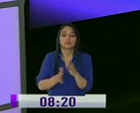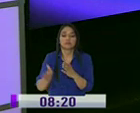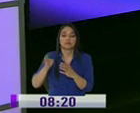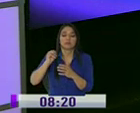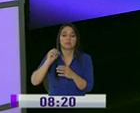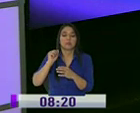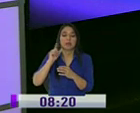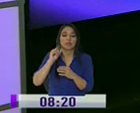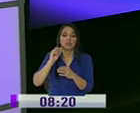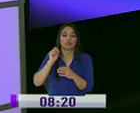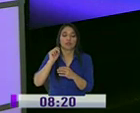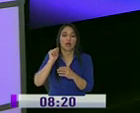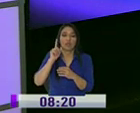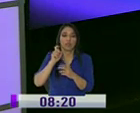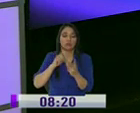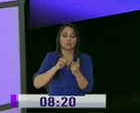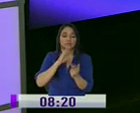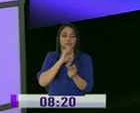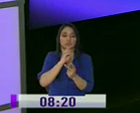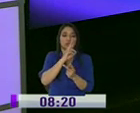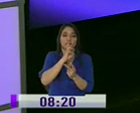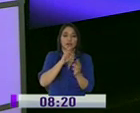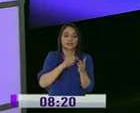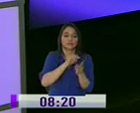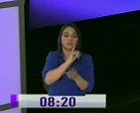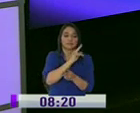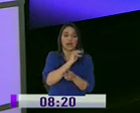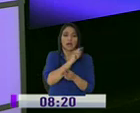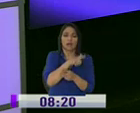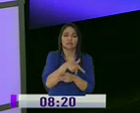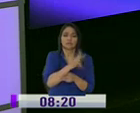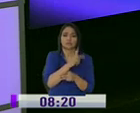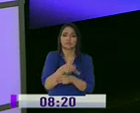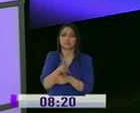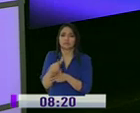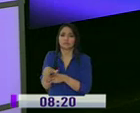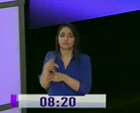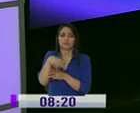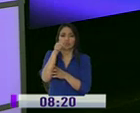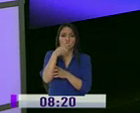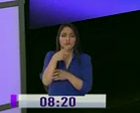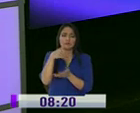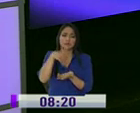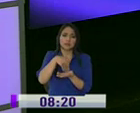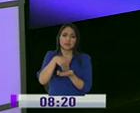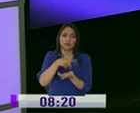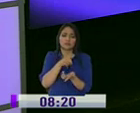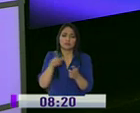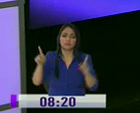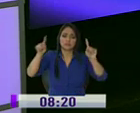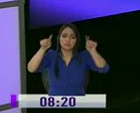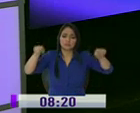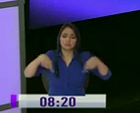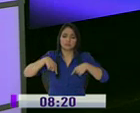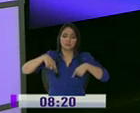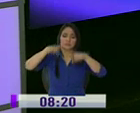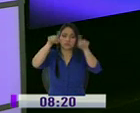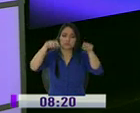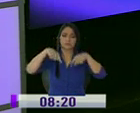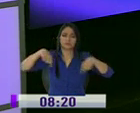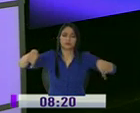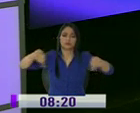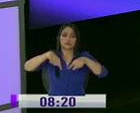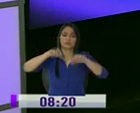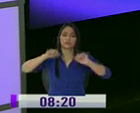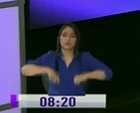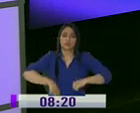las Duras de la Torre, la José María Velasco Ibarra, que también van al norte-centro de la ciudad y competen o comparten rutas alternas